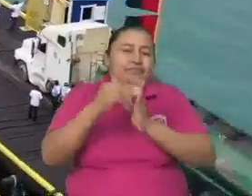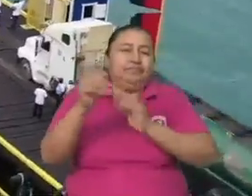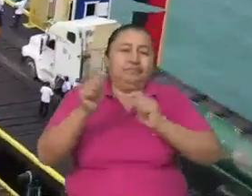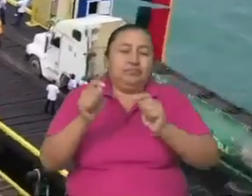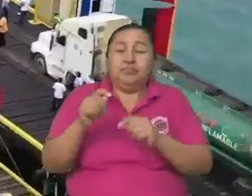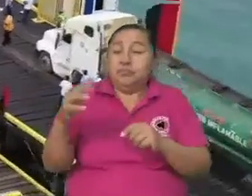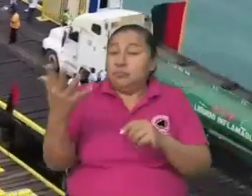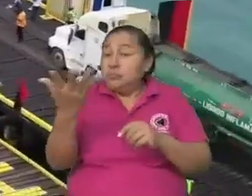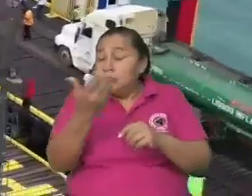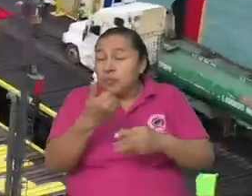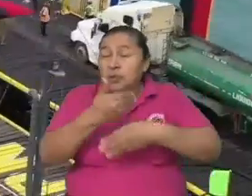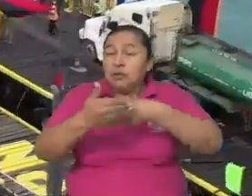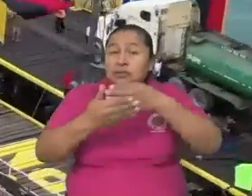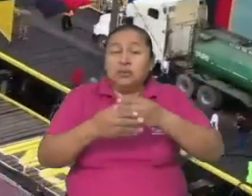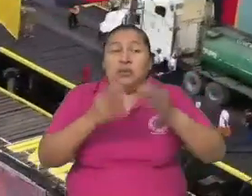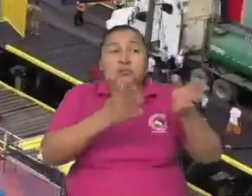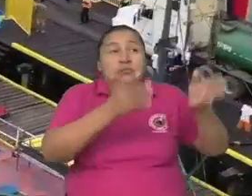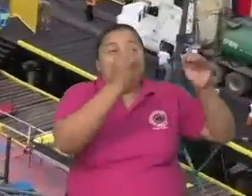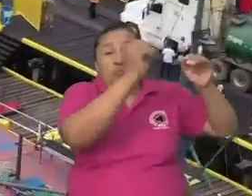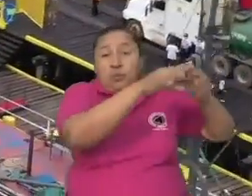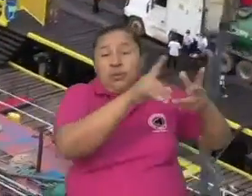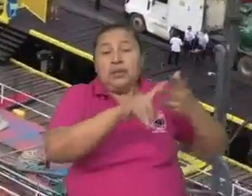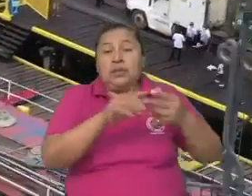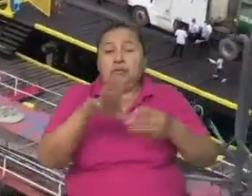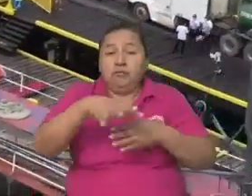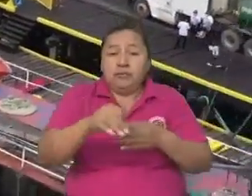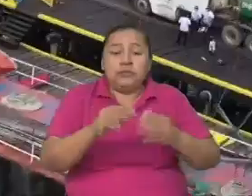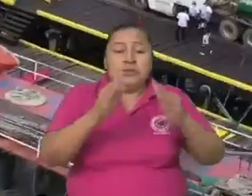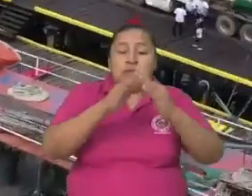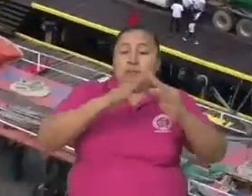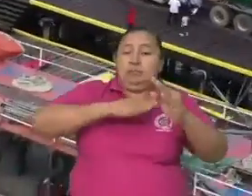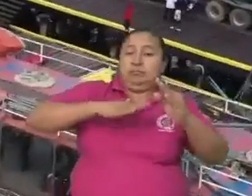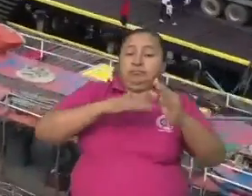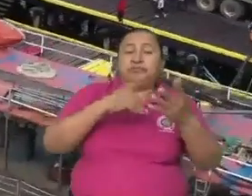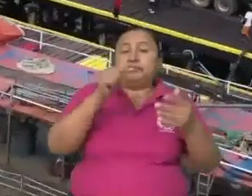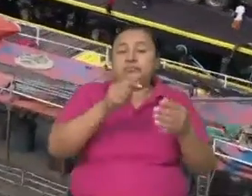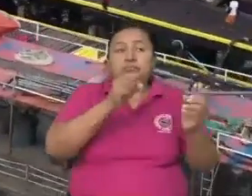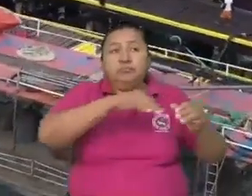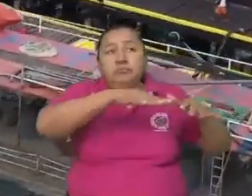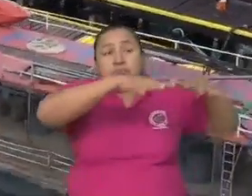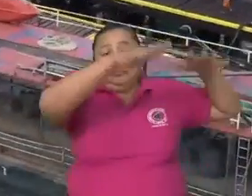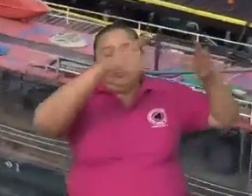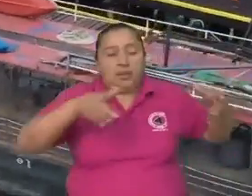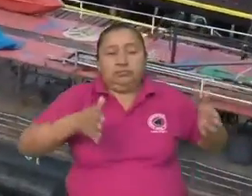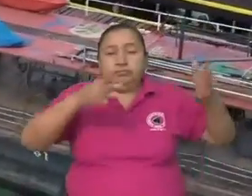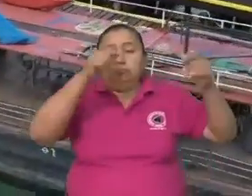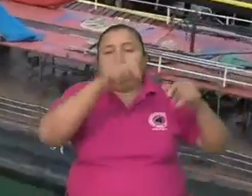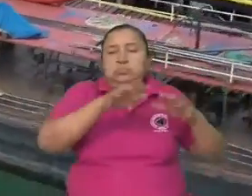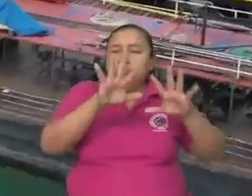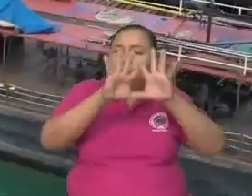lo que es la infraestructura de bodegas, oficinas, patio para almacenar contenedores, el total